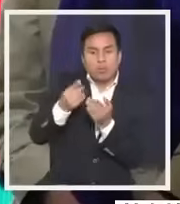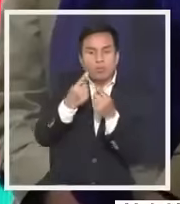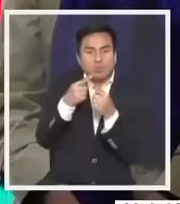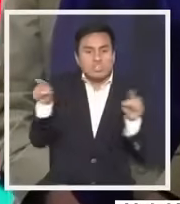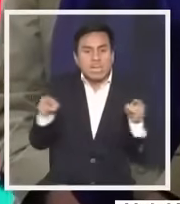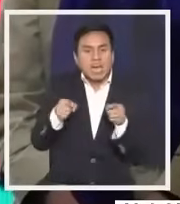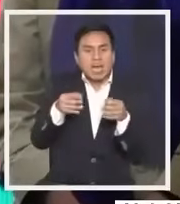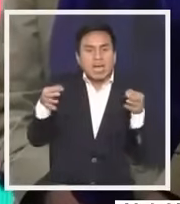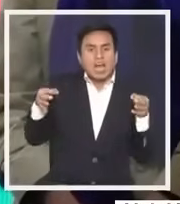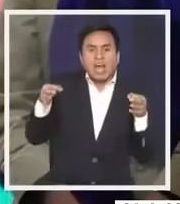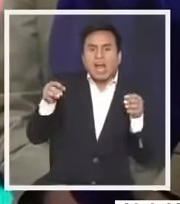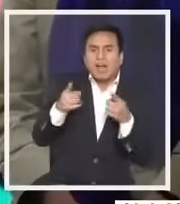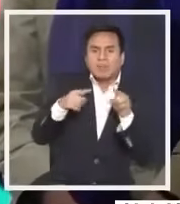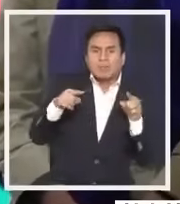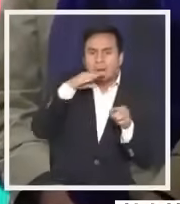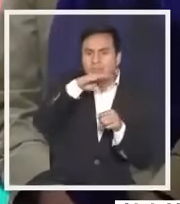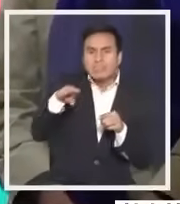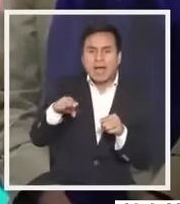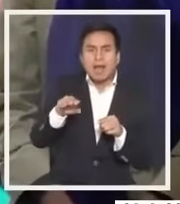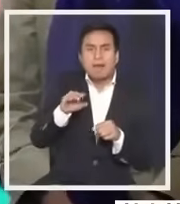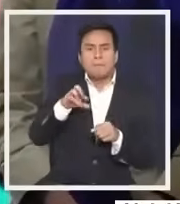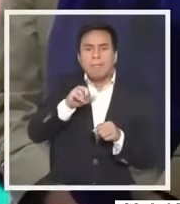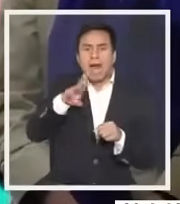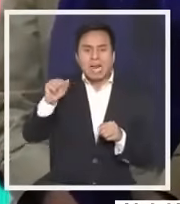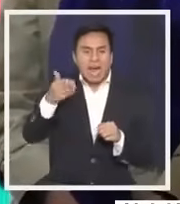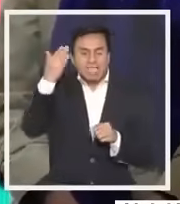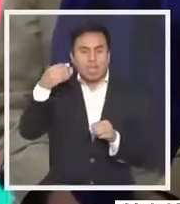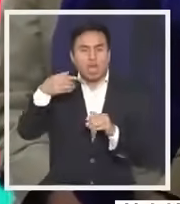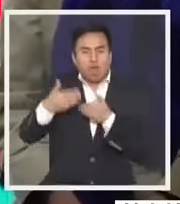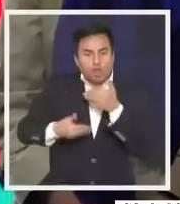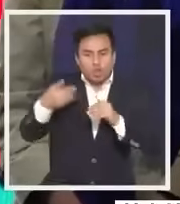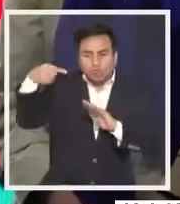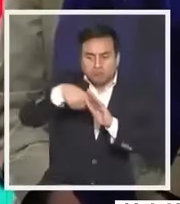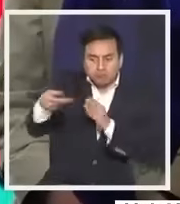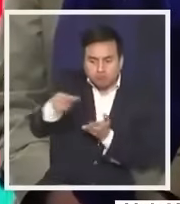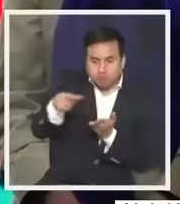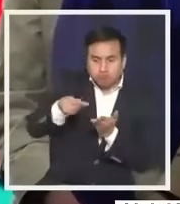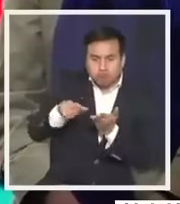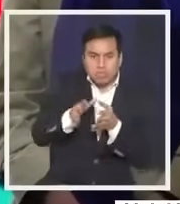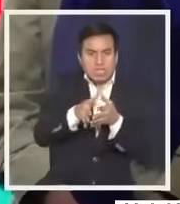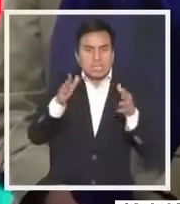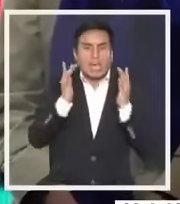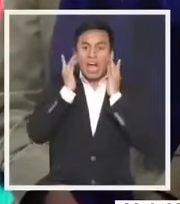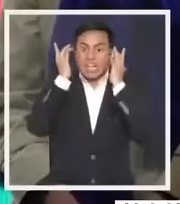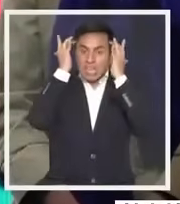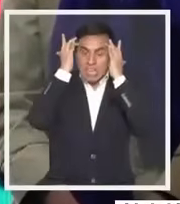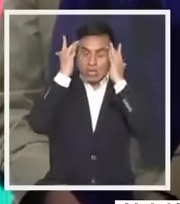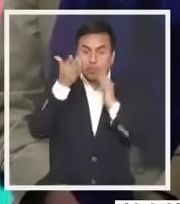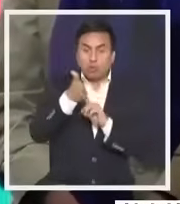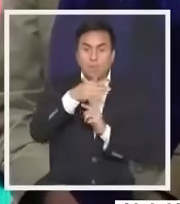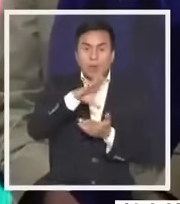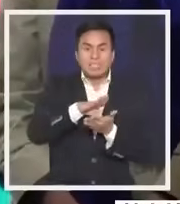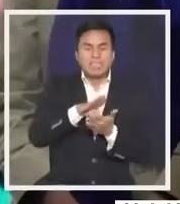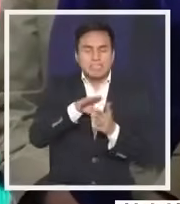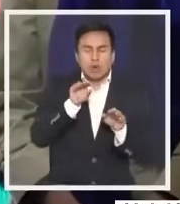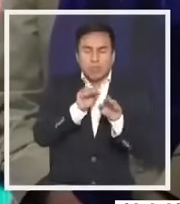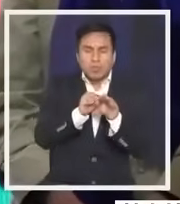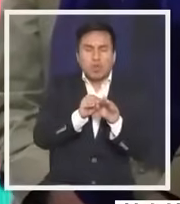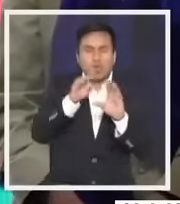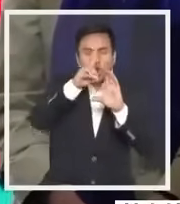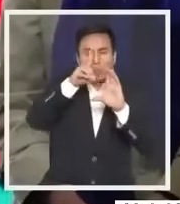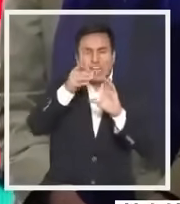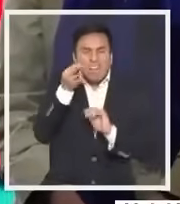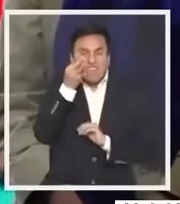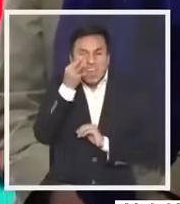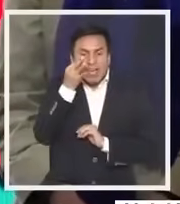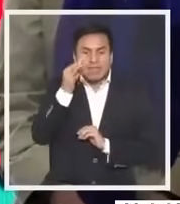música campesina que inició Violeta Parra y después continuó y se fue fundiendo y le dio tanta alegría a nuestro país. Les recomiendo que vean ese documental